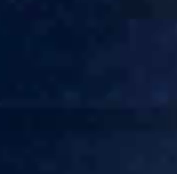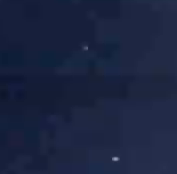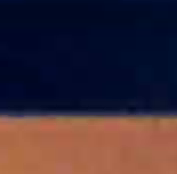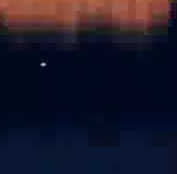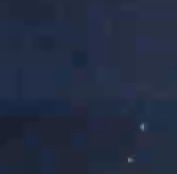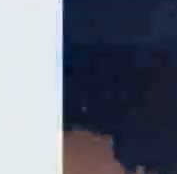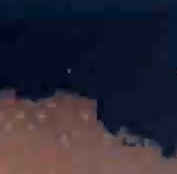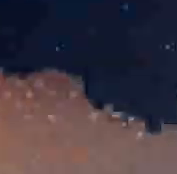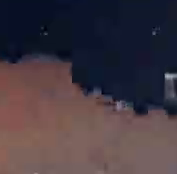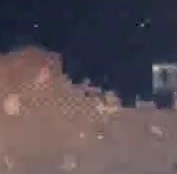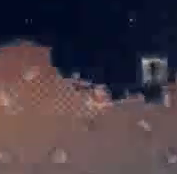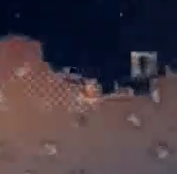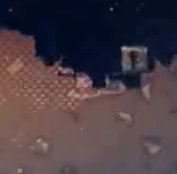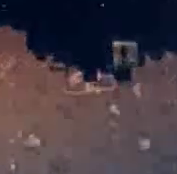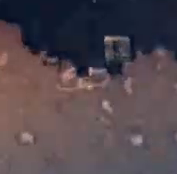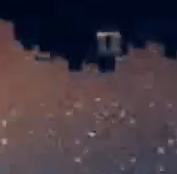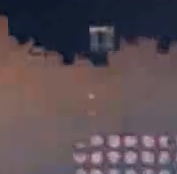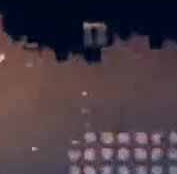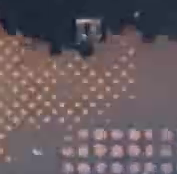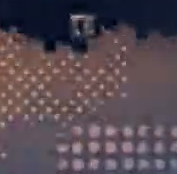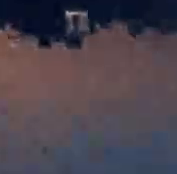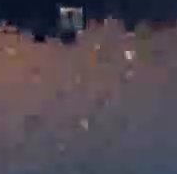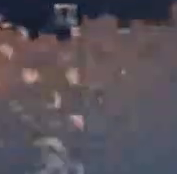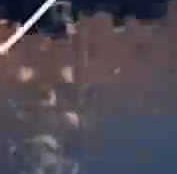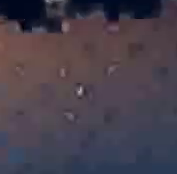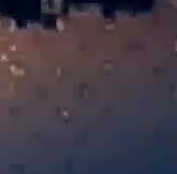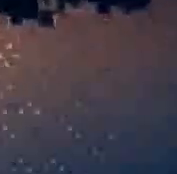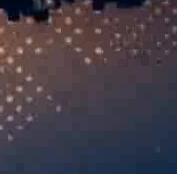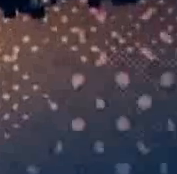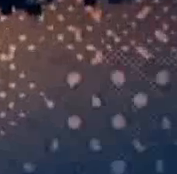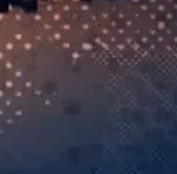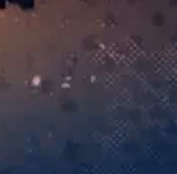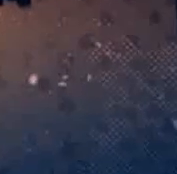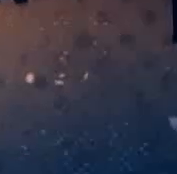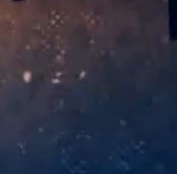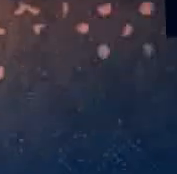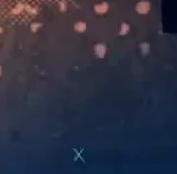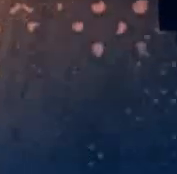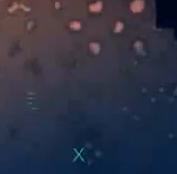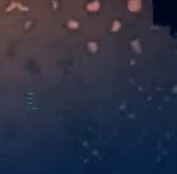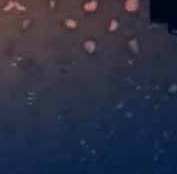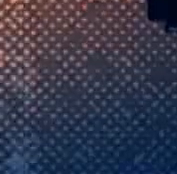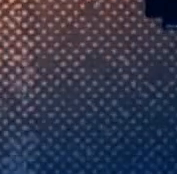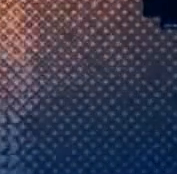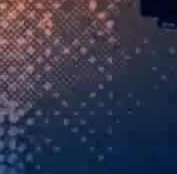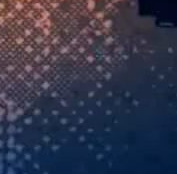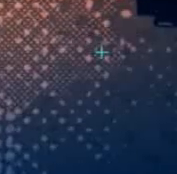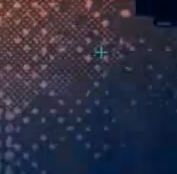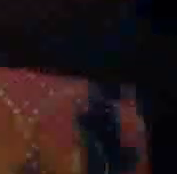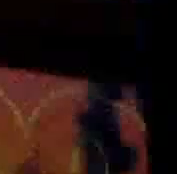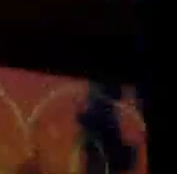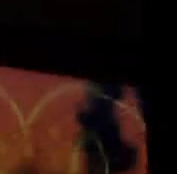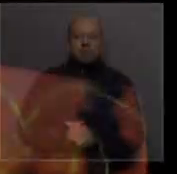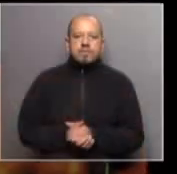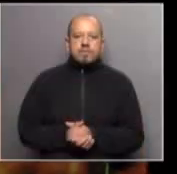Se revuelve, historias cotidianas en un puzzle diferente. Hablando la gente se entiende. Todo lo mejor que